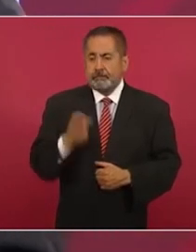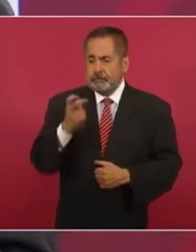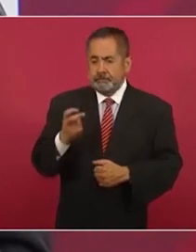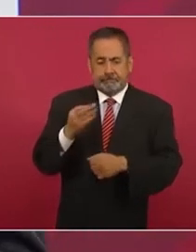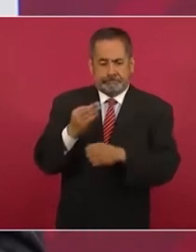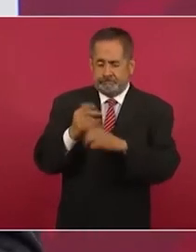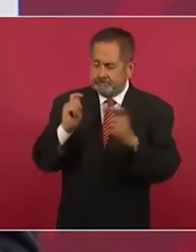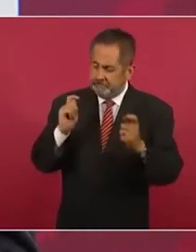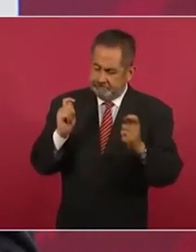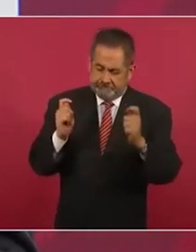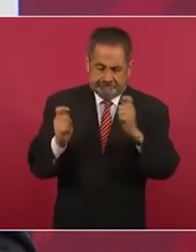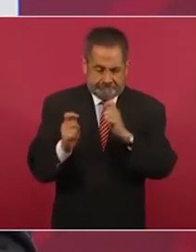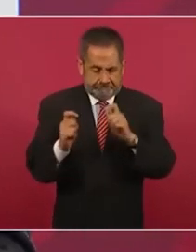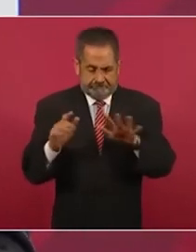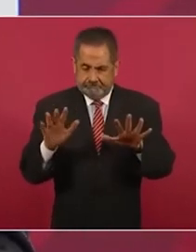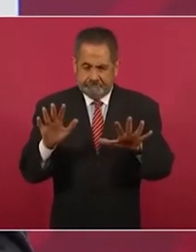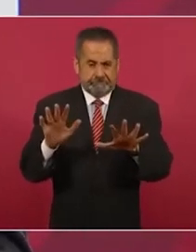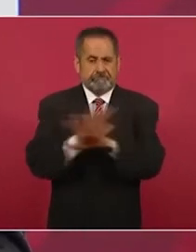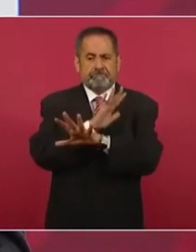cambio